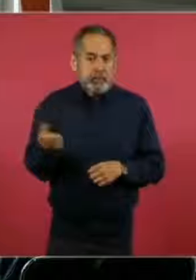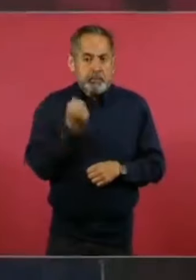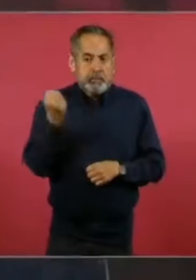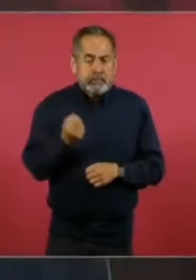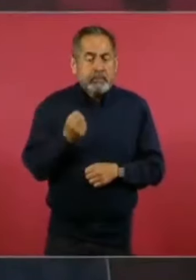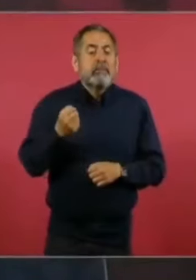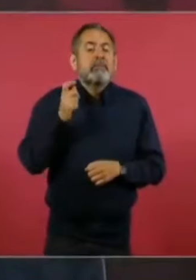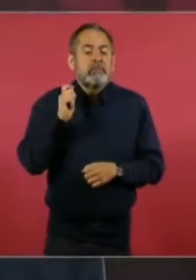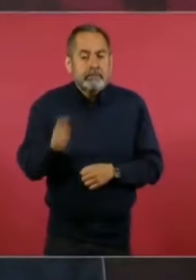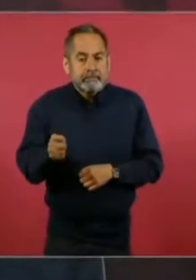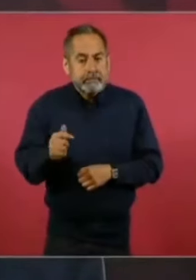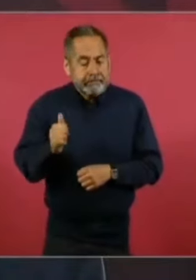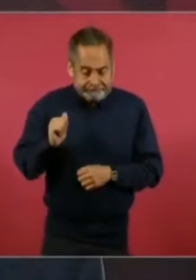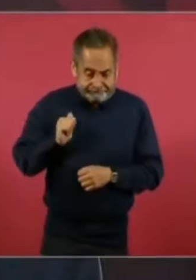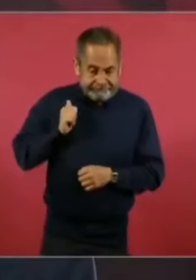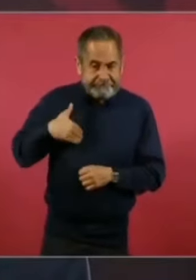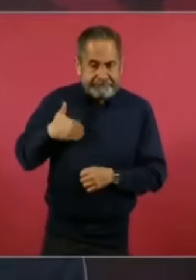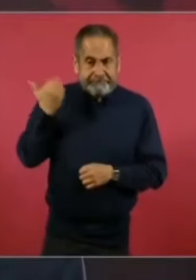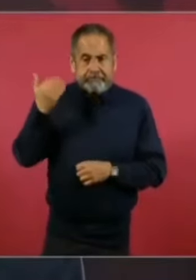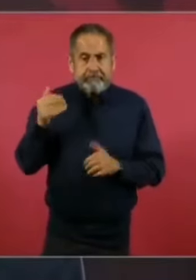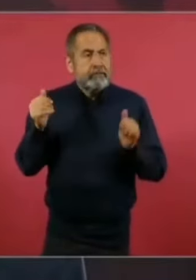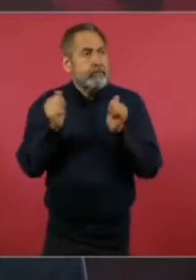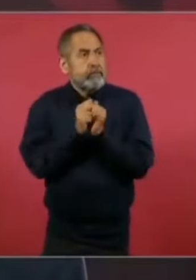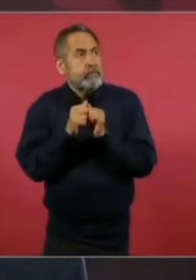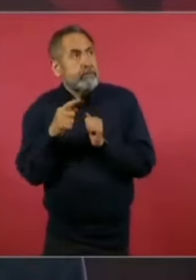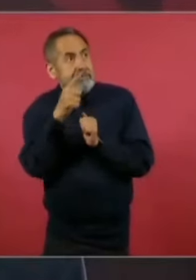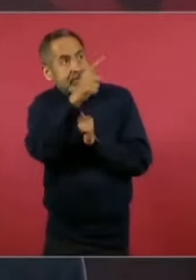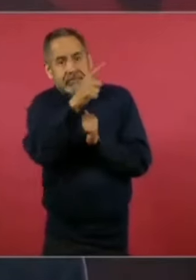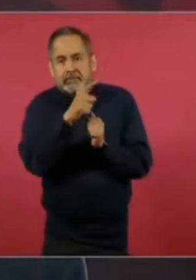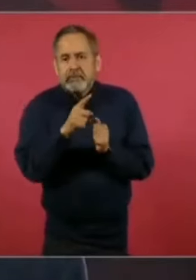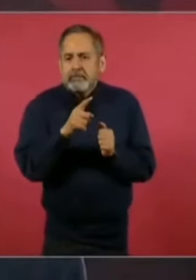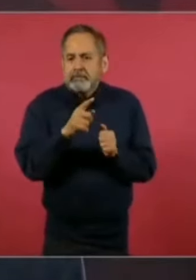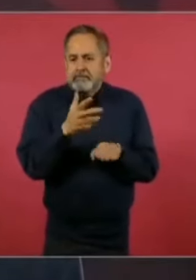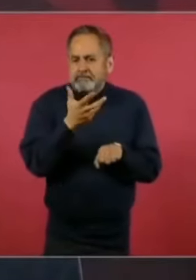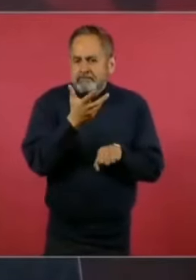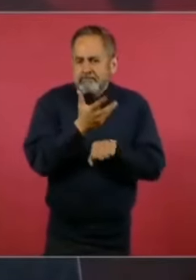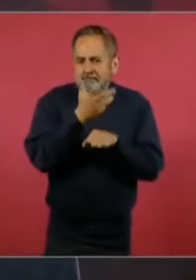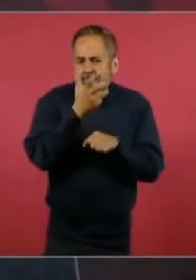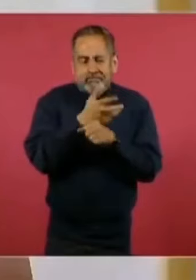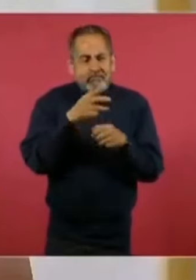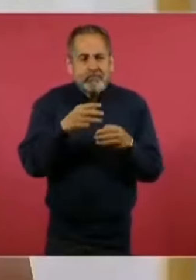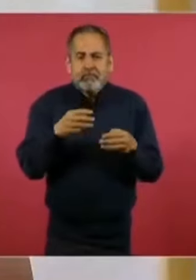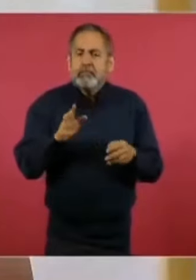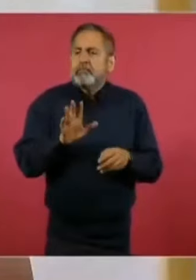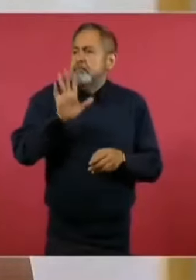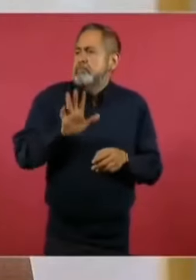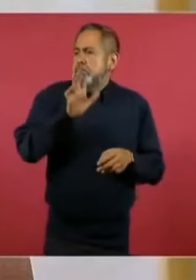junto el mercado más grande del mundo,